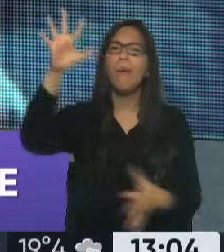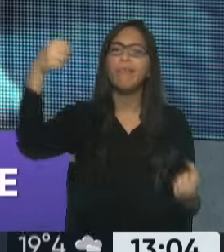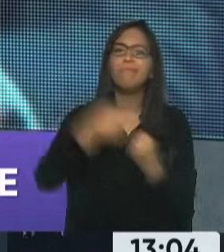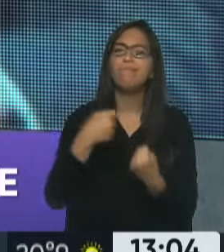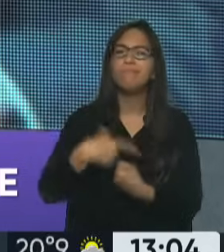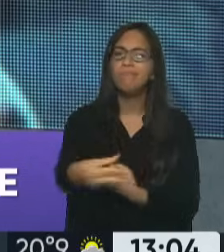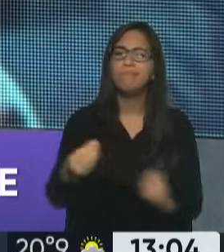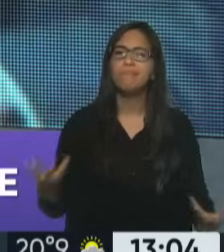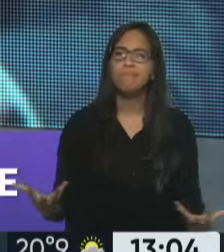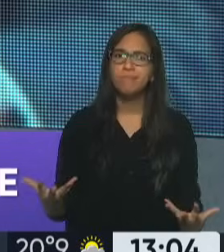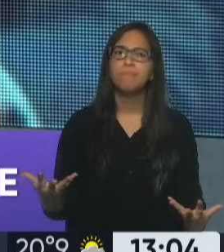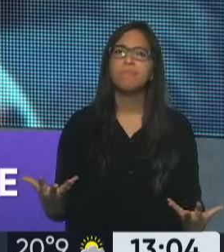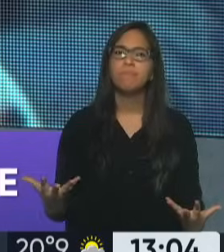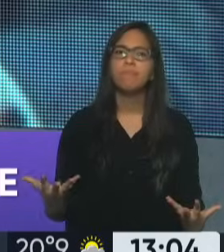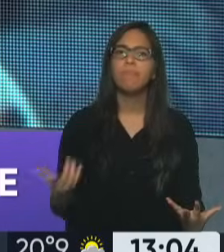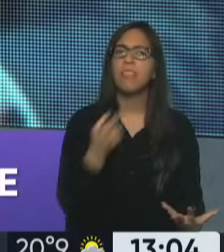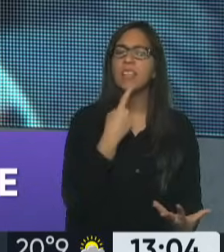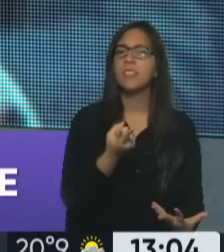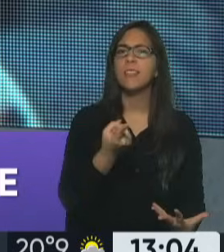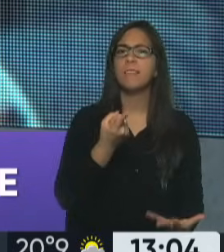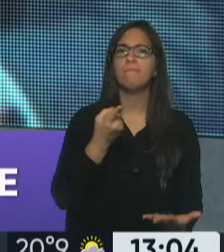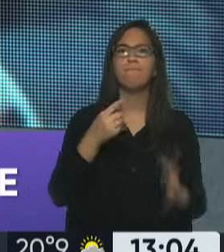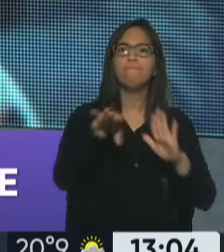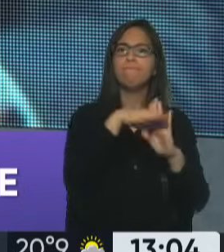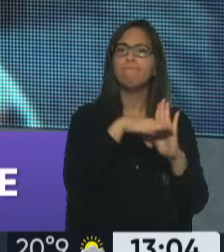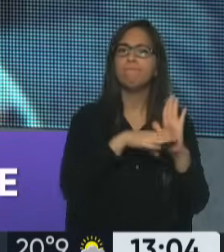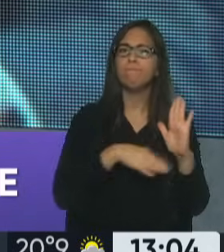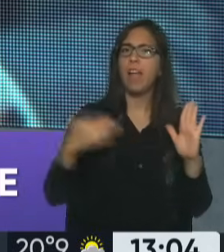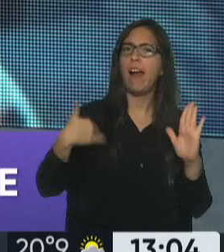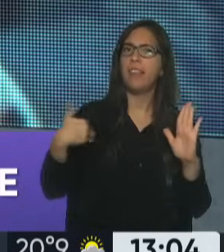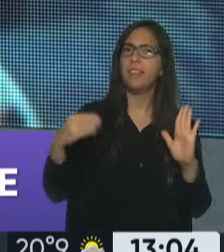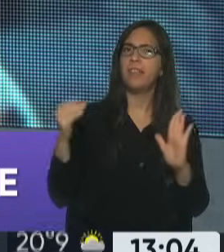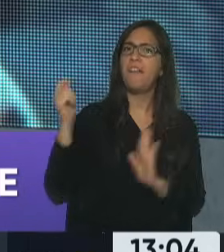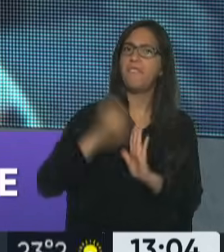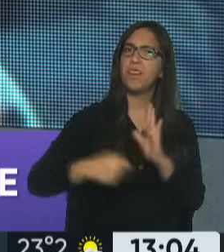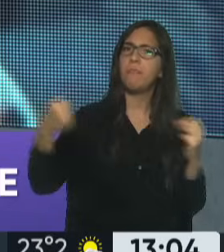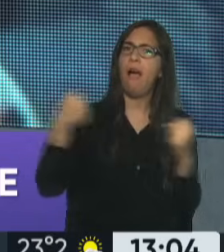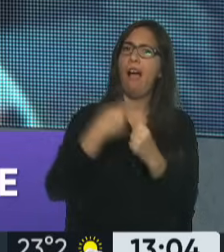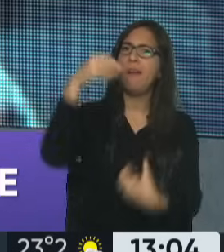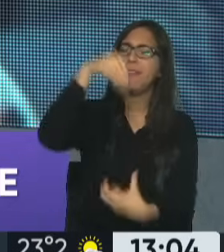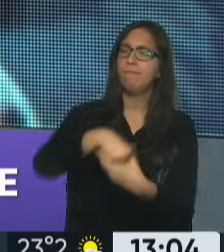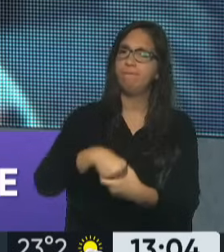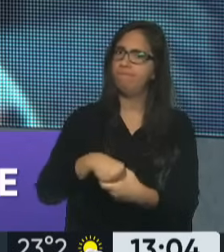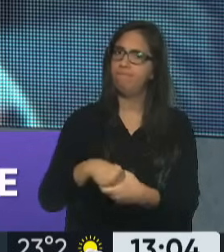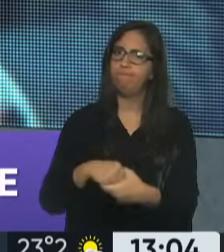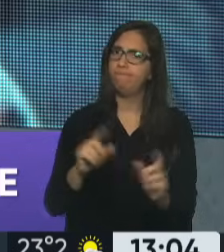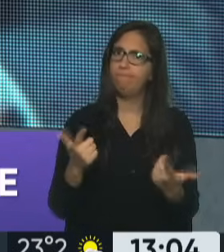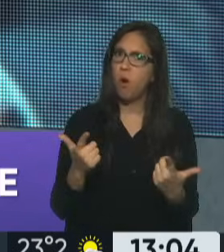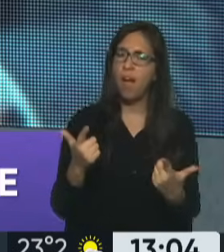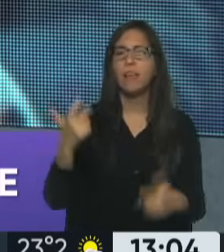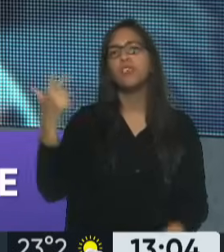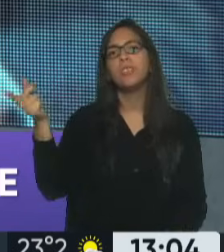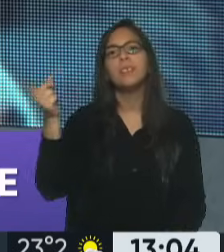cafiero ha señalado que no están dadas las condiciones para que Argentina firme ese acuerdo pero bueno Queremos saber rulo en qué